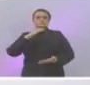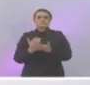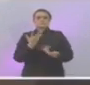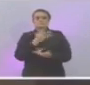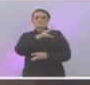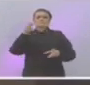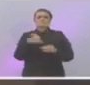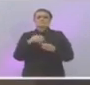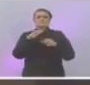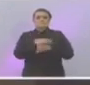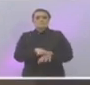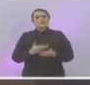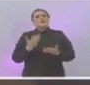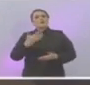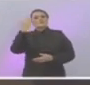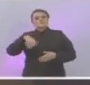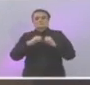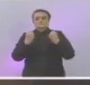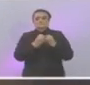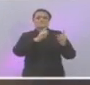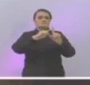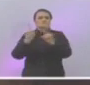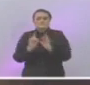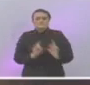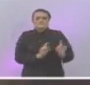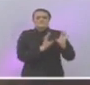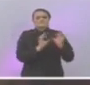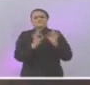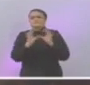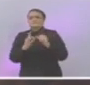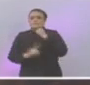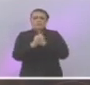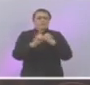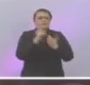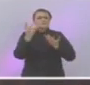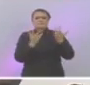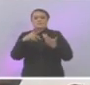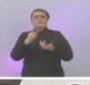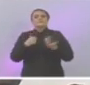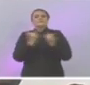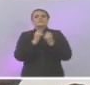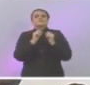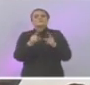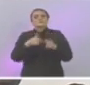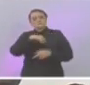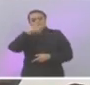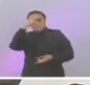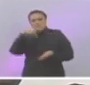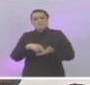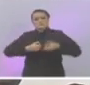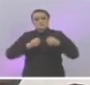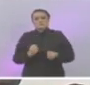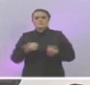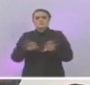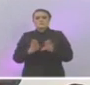incluyente. Como todas las sociedades, seguimos enfrentando retos y desafíos, pero también podemos afirmar que nuestra